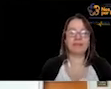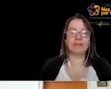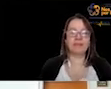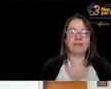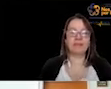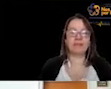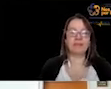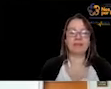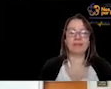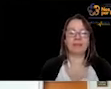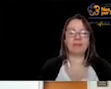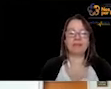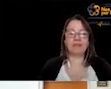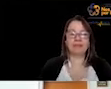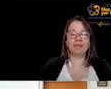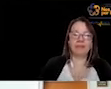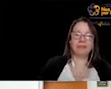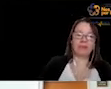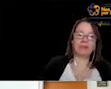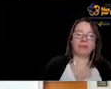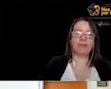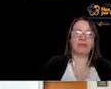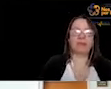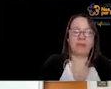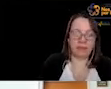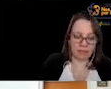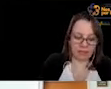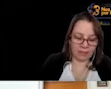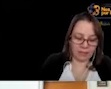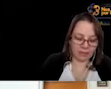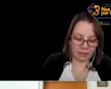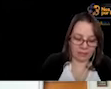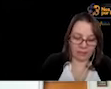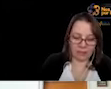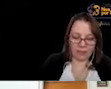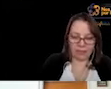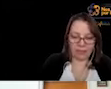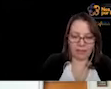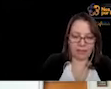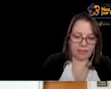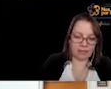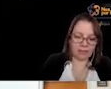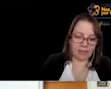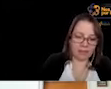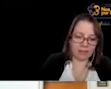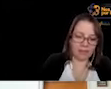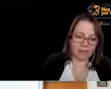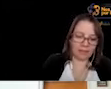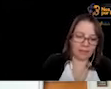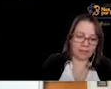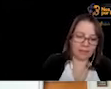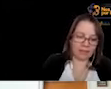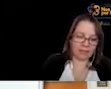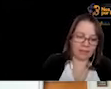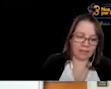se engrupan más bien en cuatro grupos de enfermedades, pero acá surgen otras nuevas de las que vamos